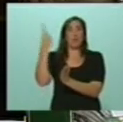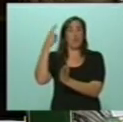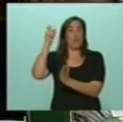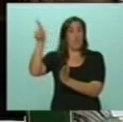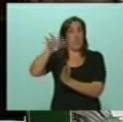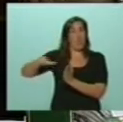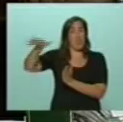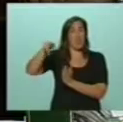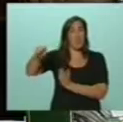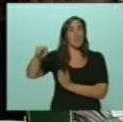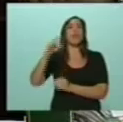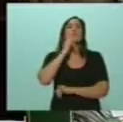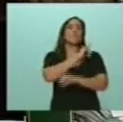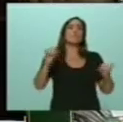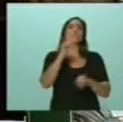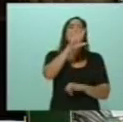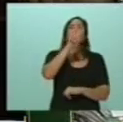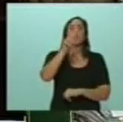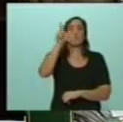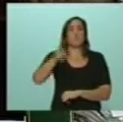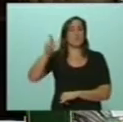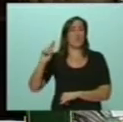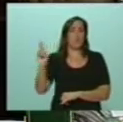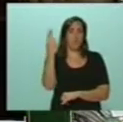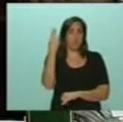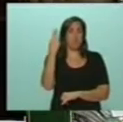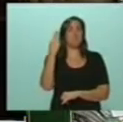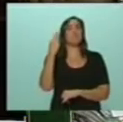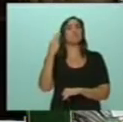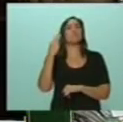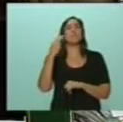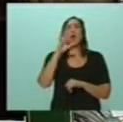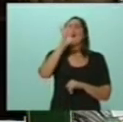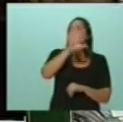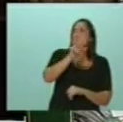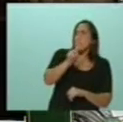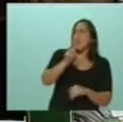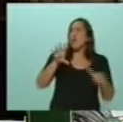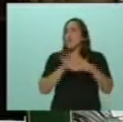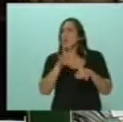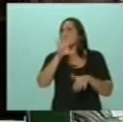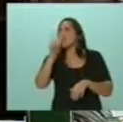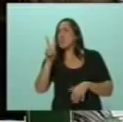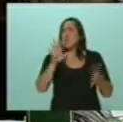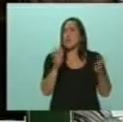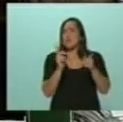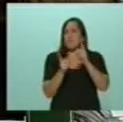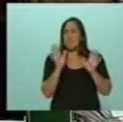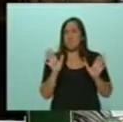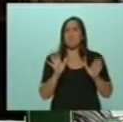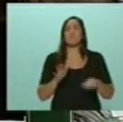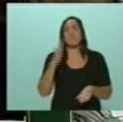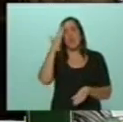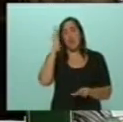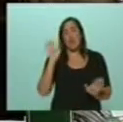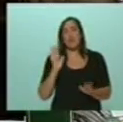de 52 personas fallecidas. A partir de allí, o 51, no recuerdo exactamente, creo que eran 51 o 52.